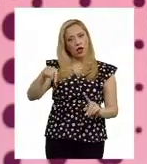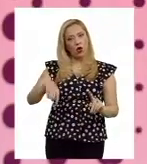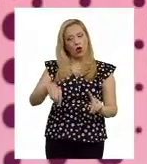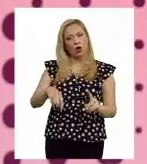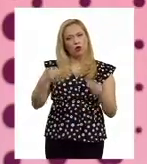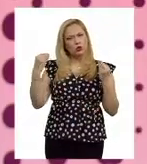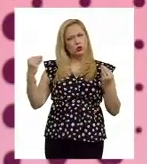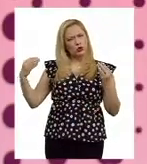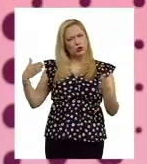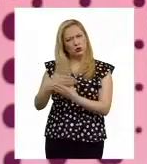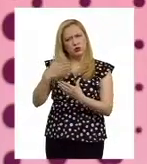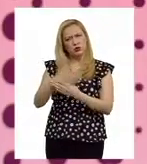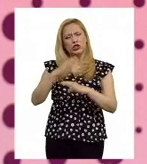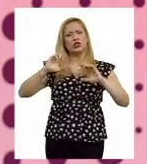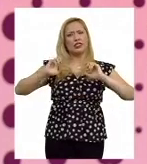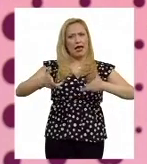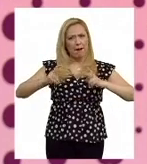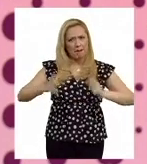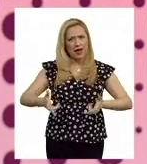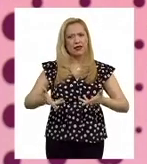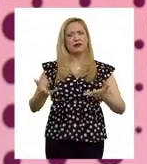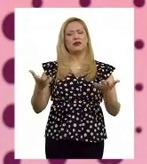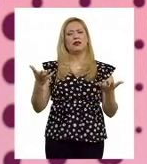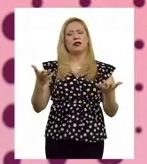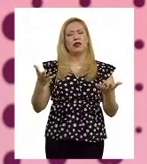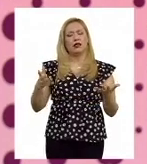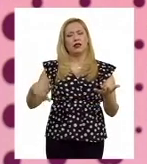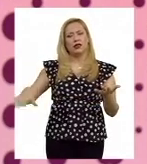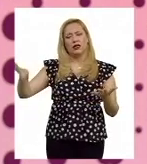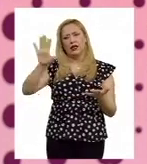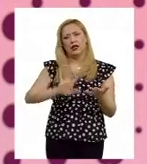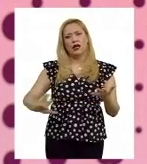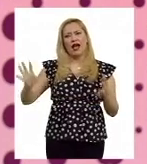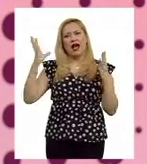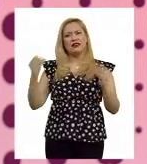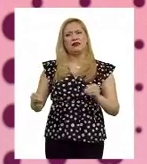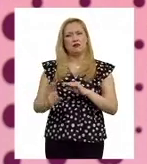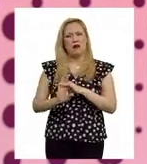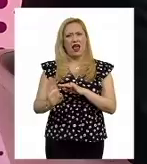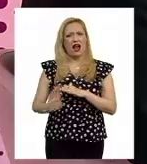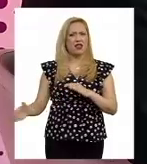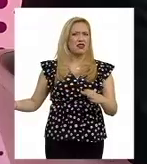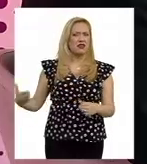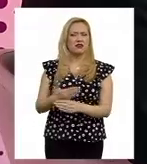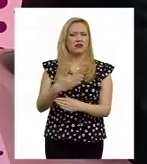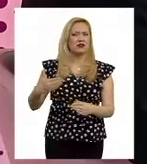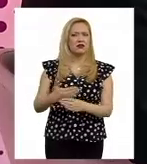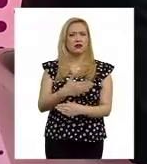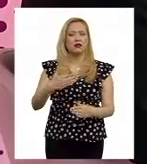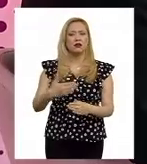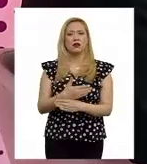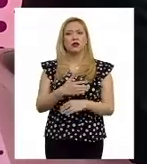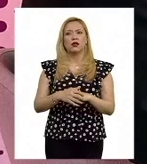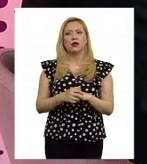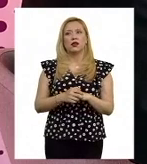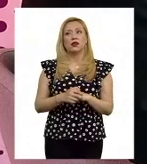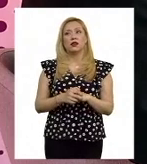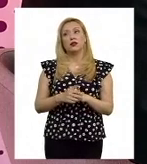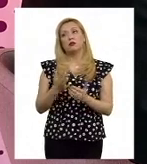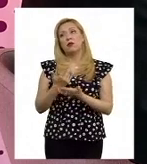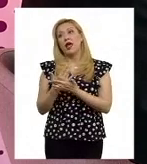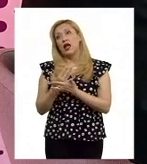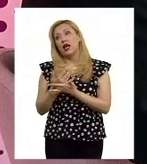que están solicitando asilo o que son migrantes en lo que su condición migratoria en el país se